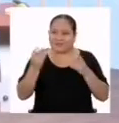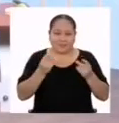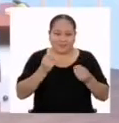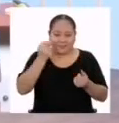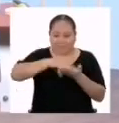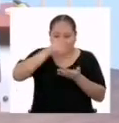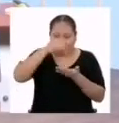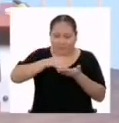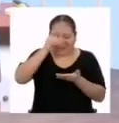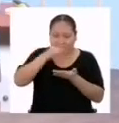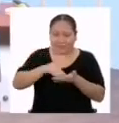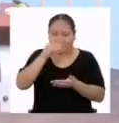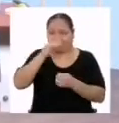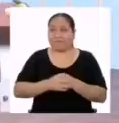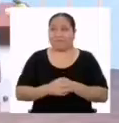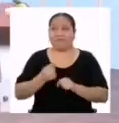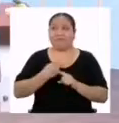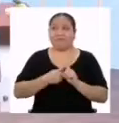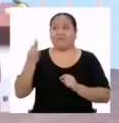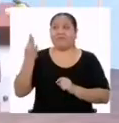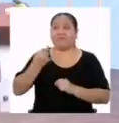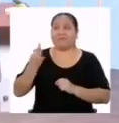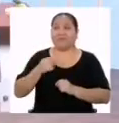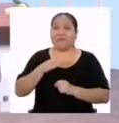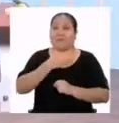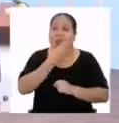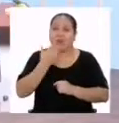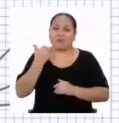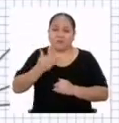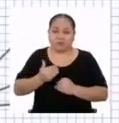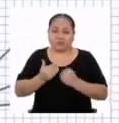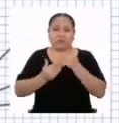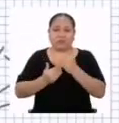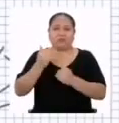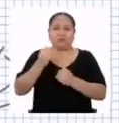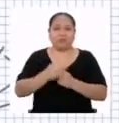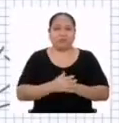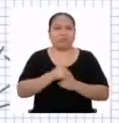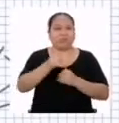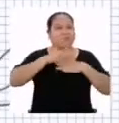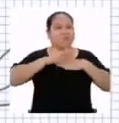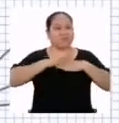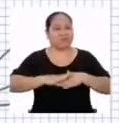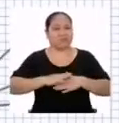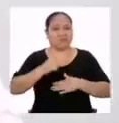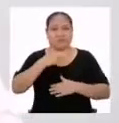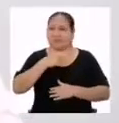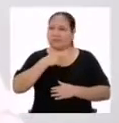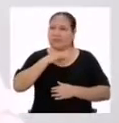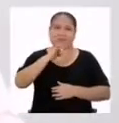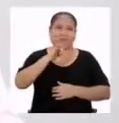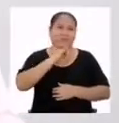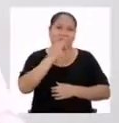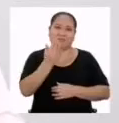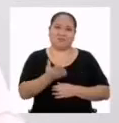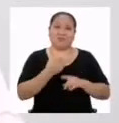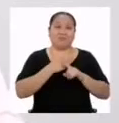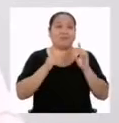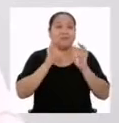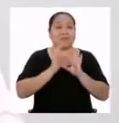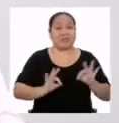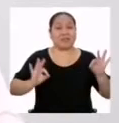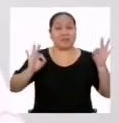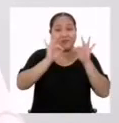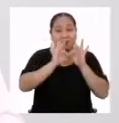rápido posible. Pero tiene razón, es mejor ir paso a paso. No te preocupes, yo soy igual. Pero es muy importante